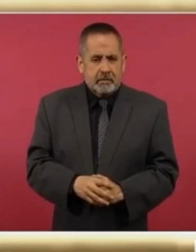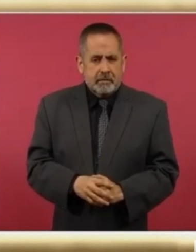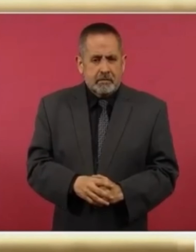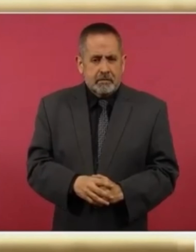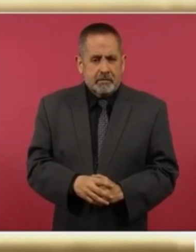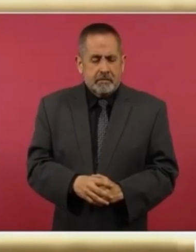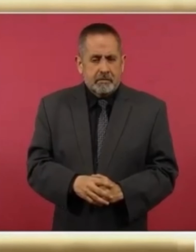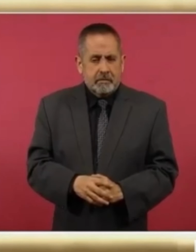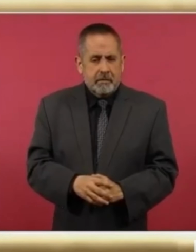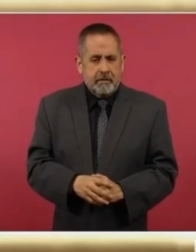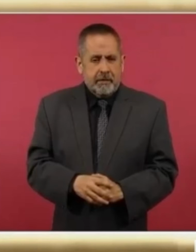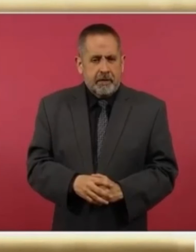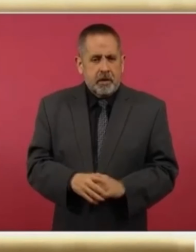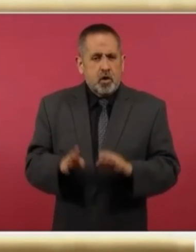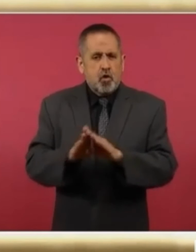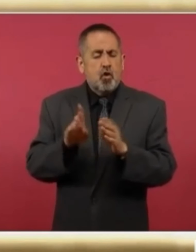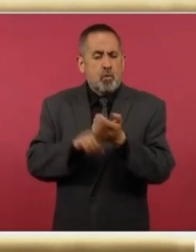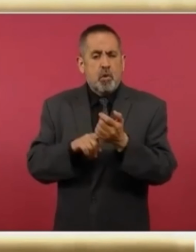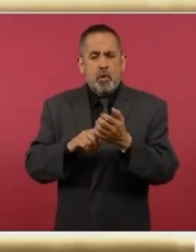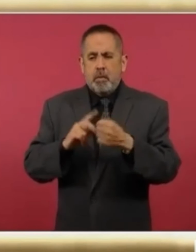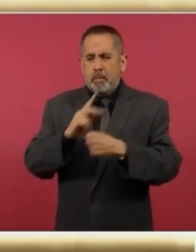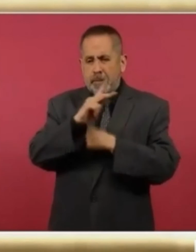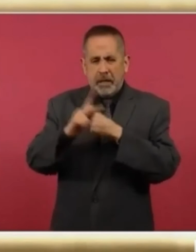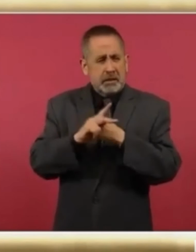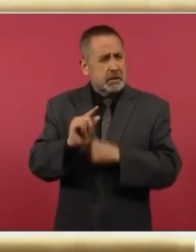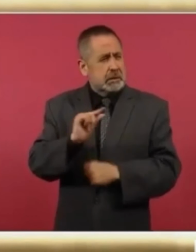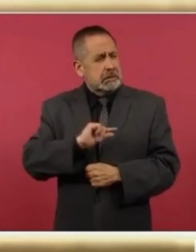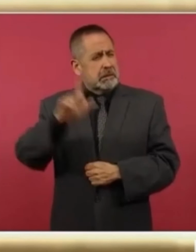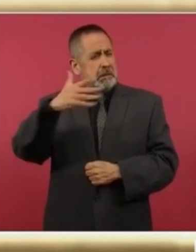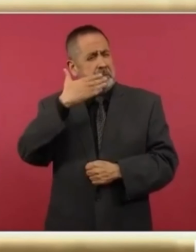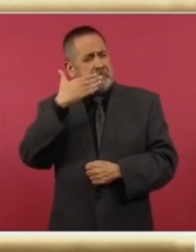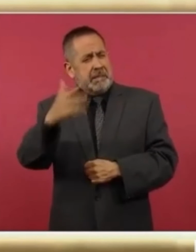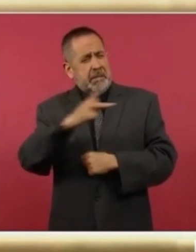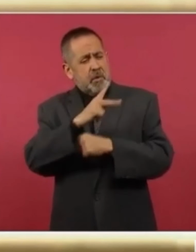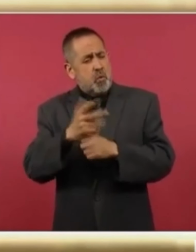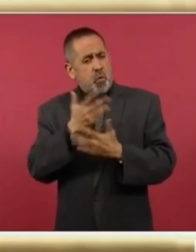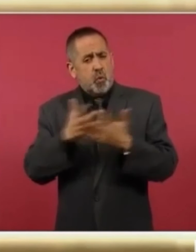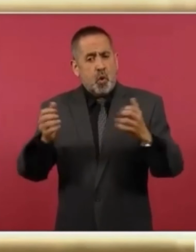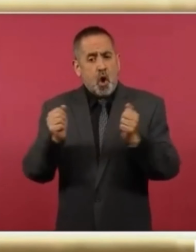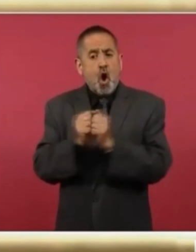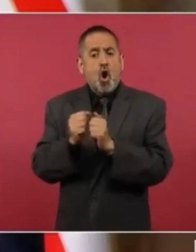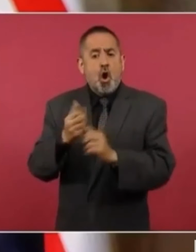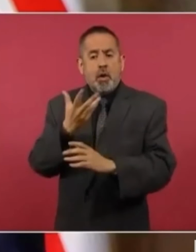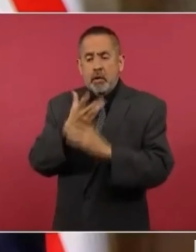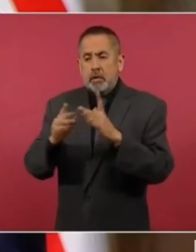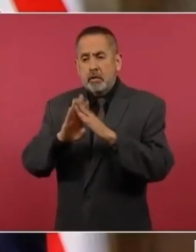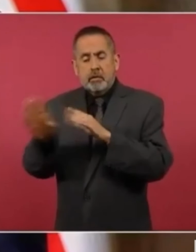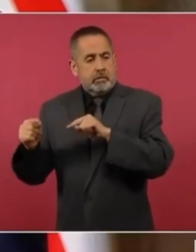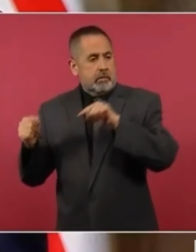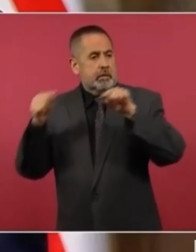desarrolló esa gran nación que es Estados Unidos? Con migrantes.